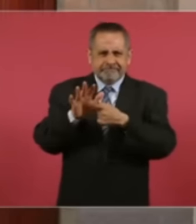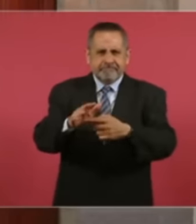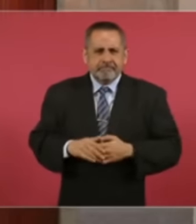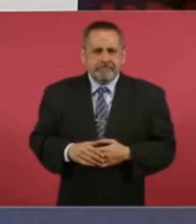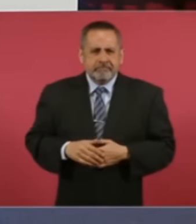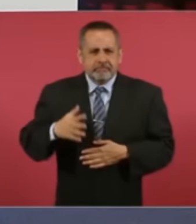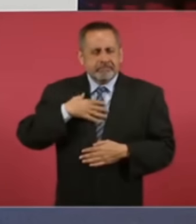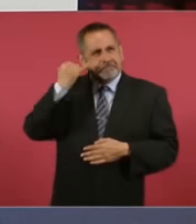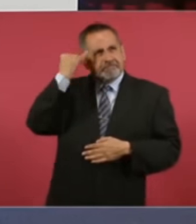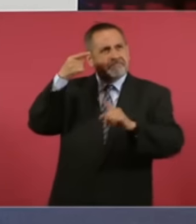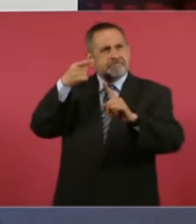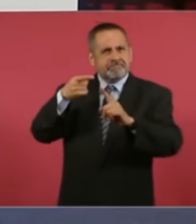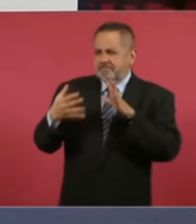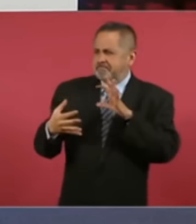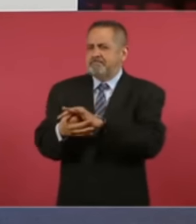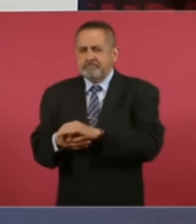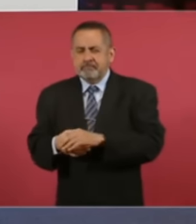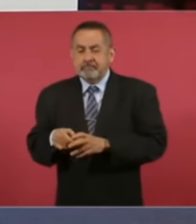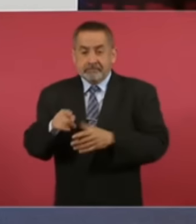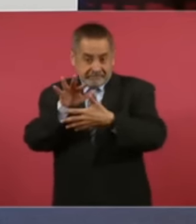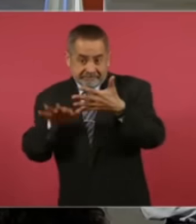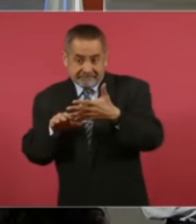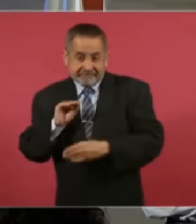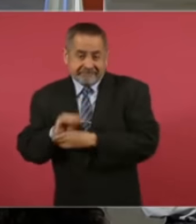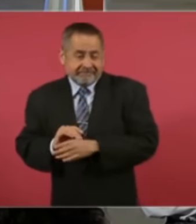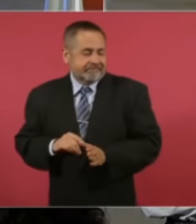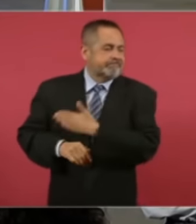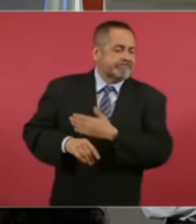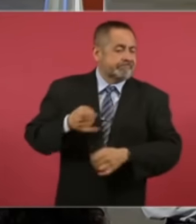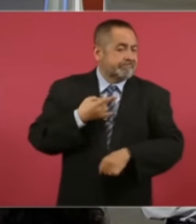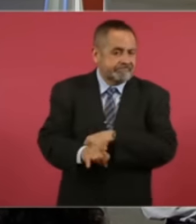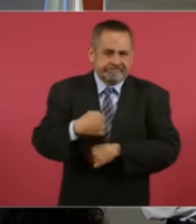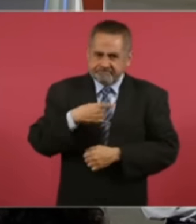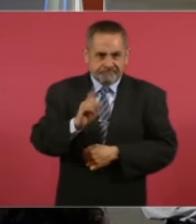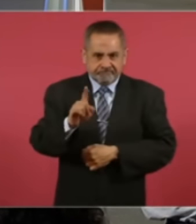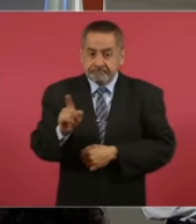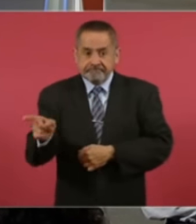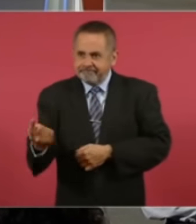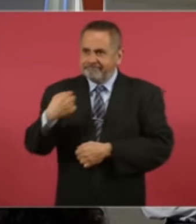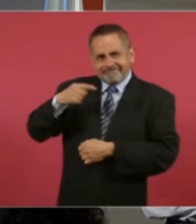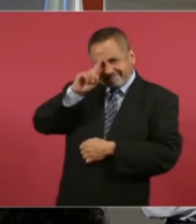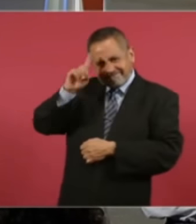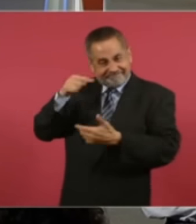traicionando mis ideales y mis principios e incumpliendo con esta recomendación.